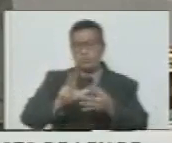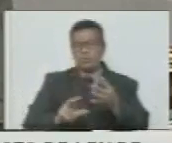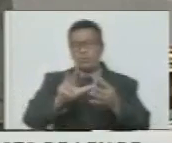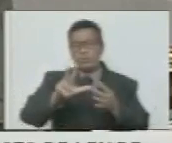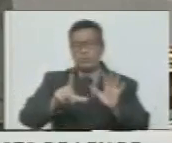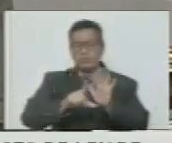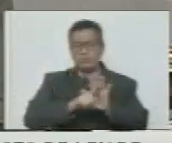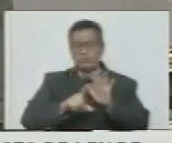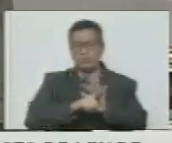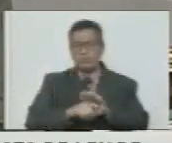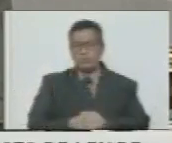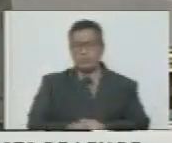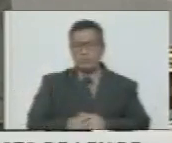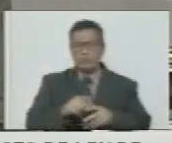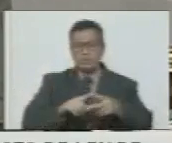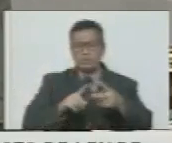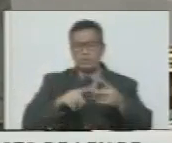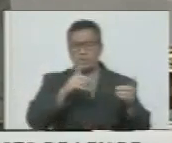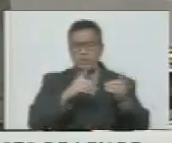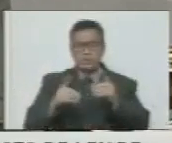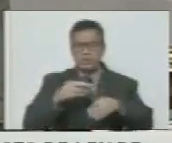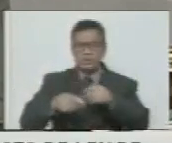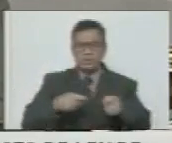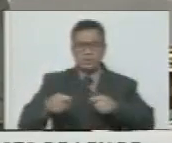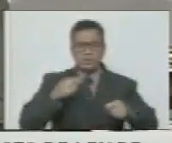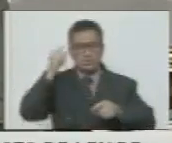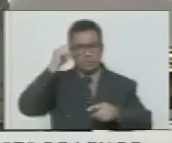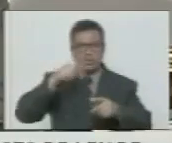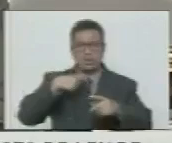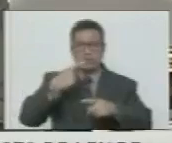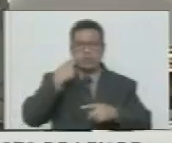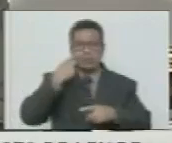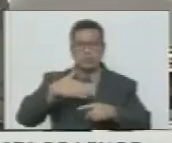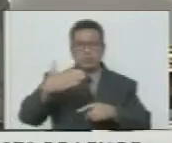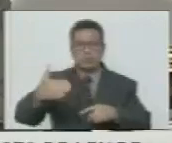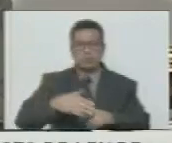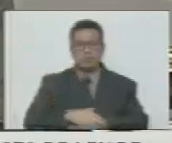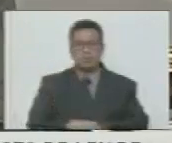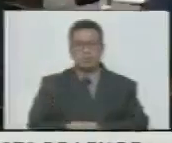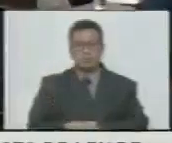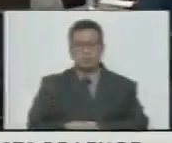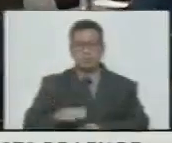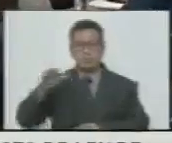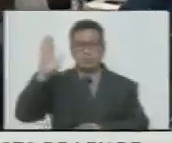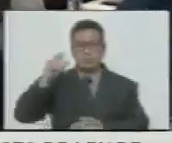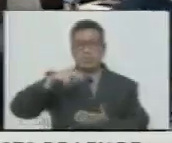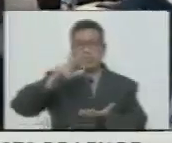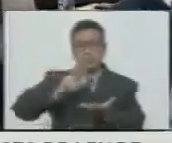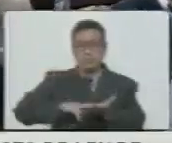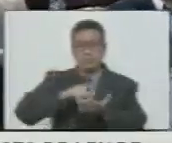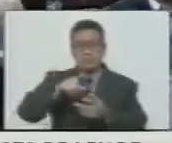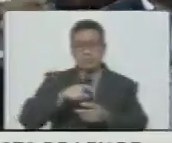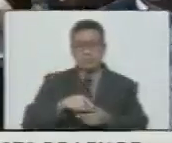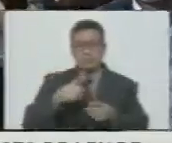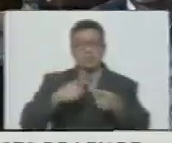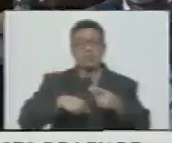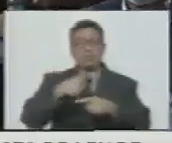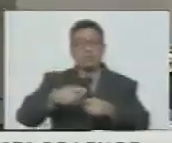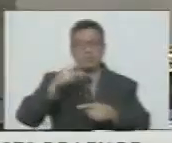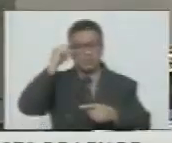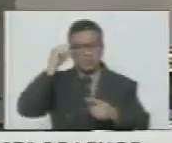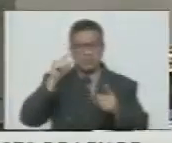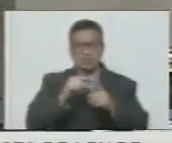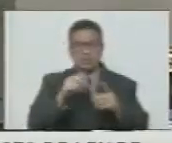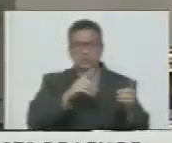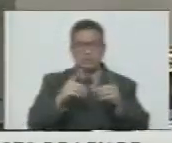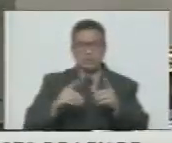la ley que en segunda discusión se está tratando el día de hoy, si no se manifestaron con la señal de costumbre. Queda aprobado, queda diferido para la siguiente